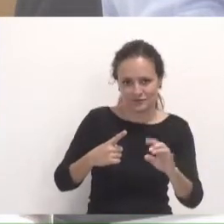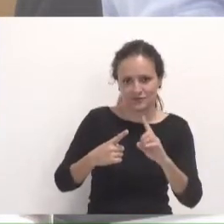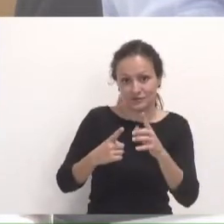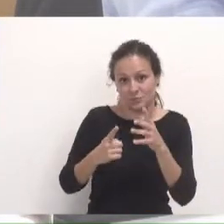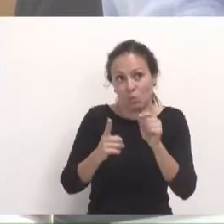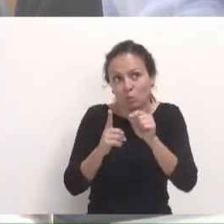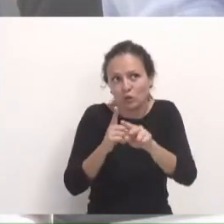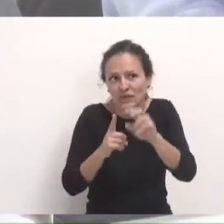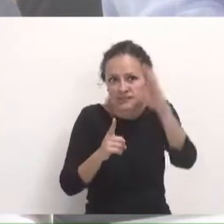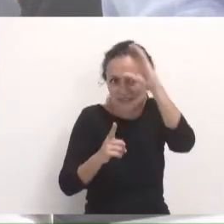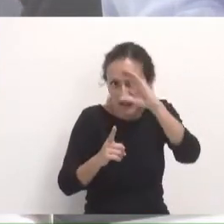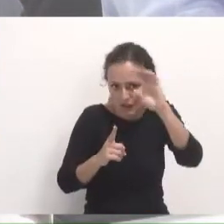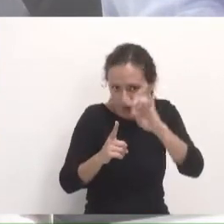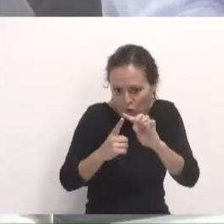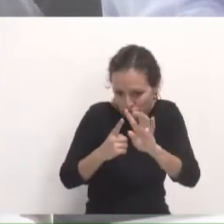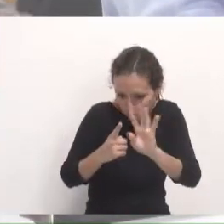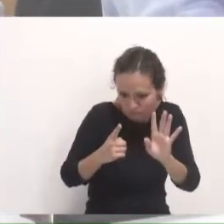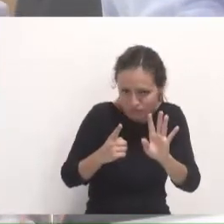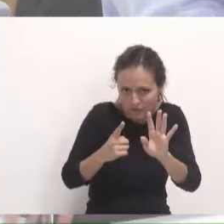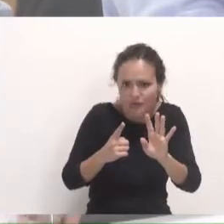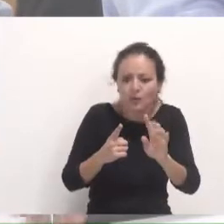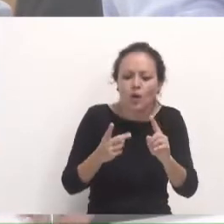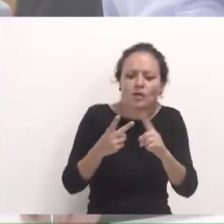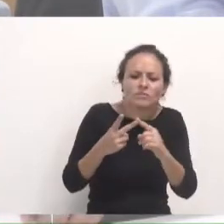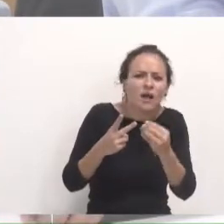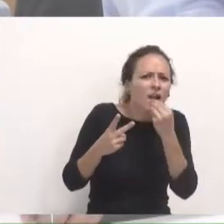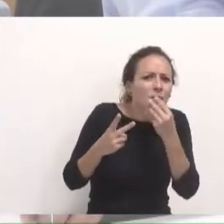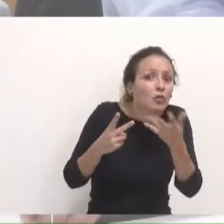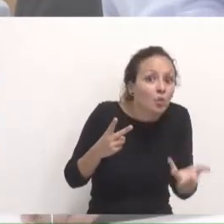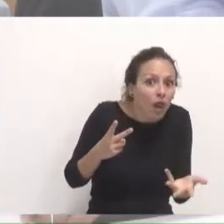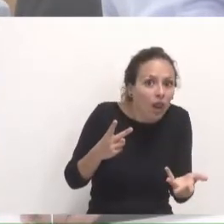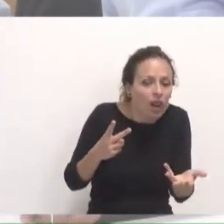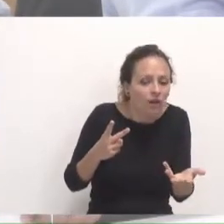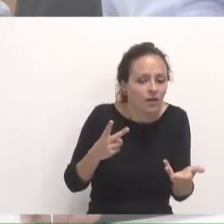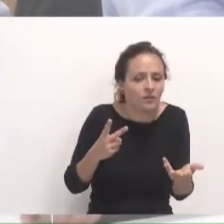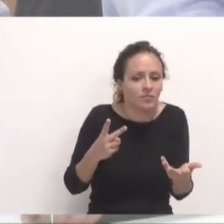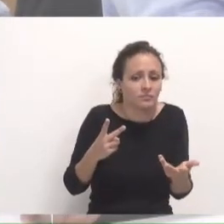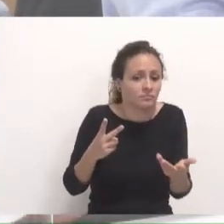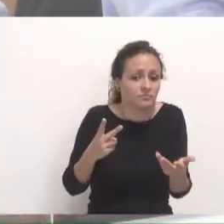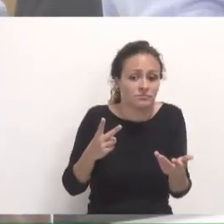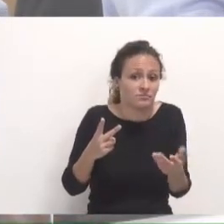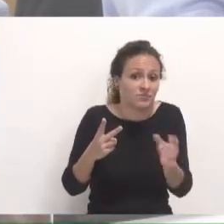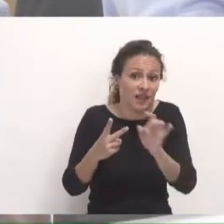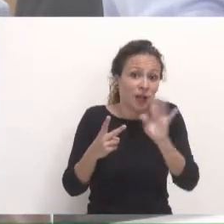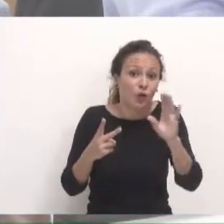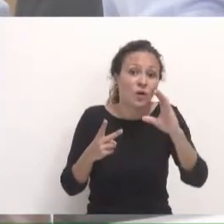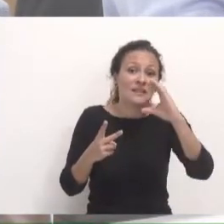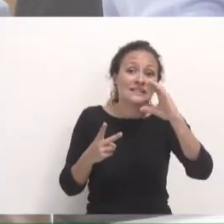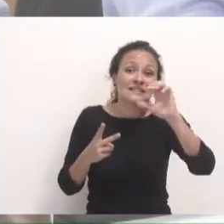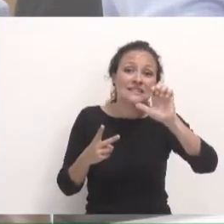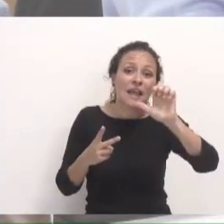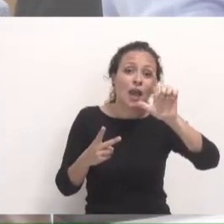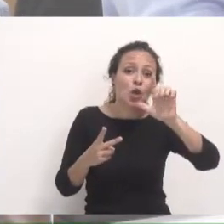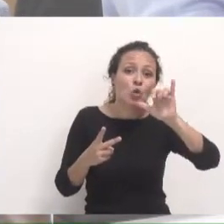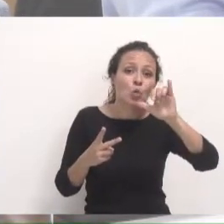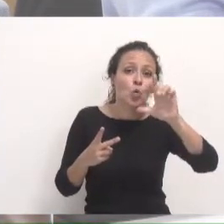desde el punto de vista científico. ¿De qué se alimentan las termitas? Pues se alimentan, lógicamente, de la celulosa que está